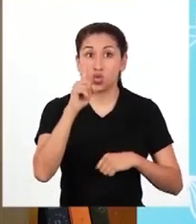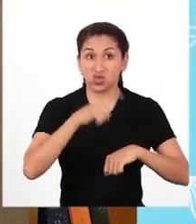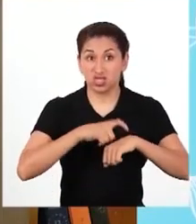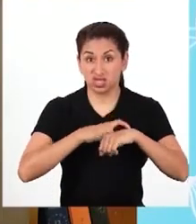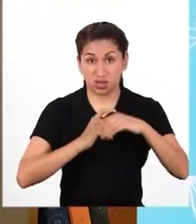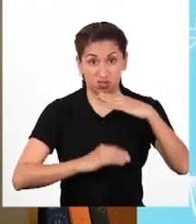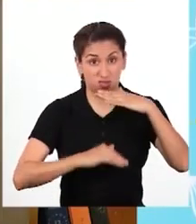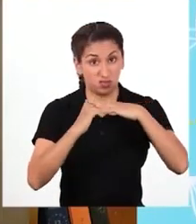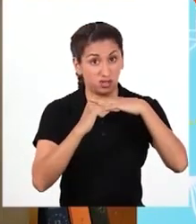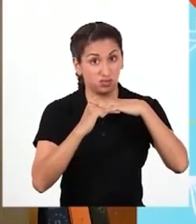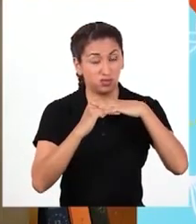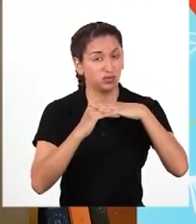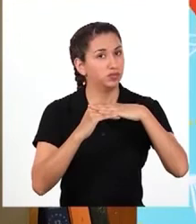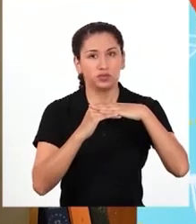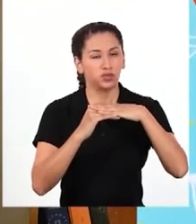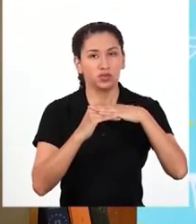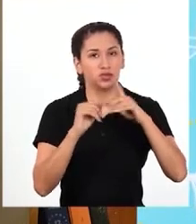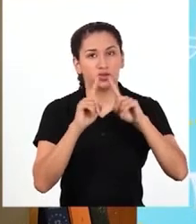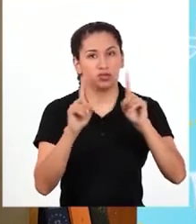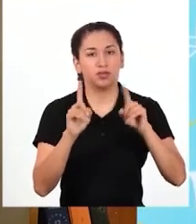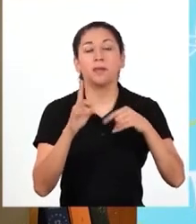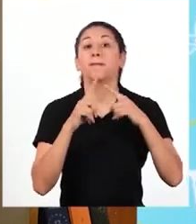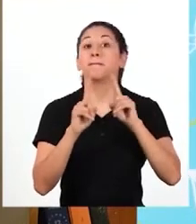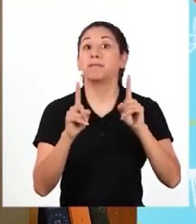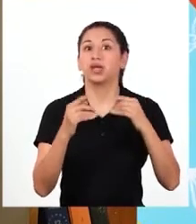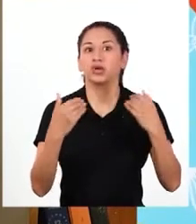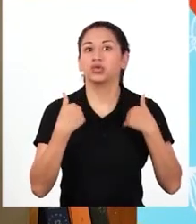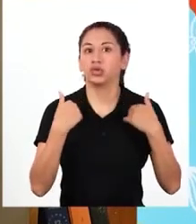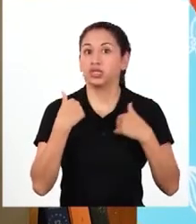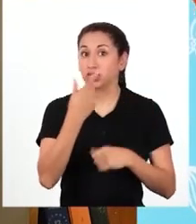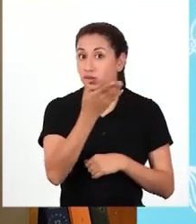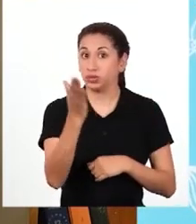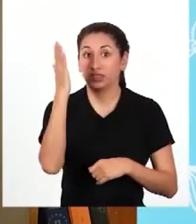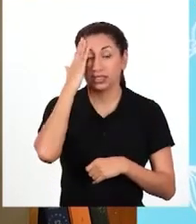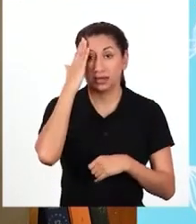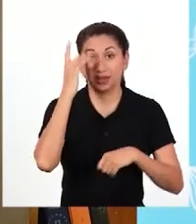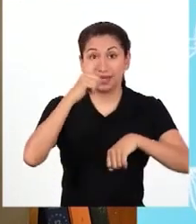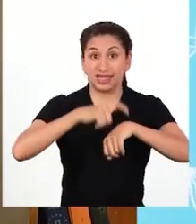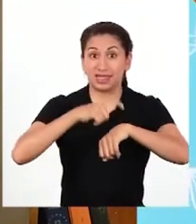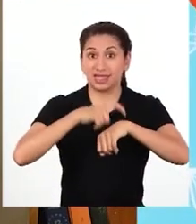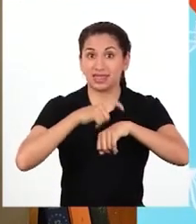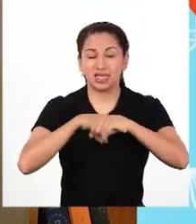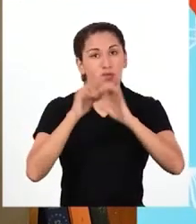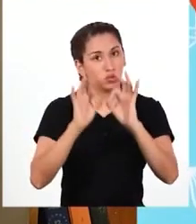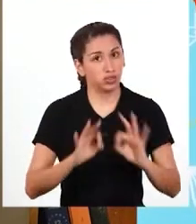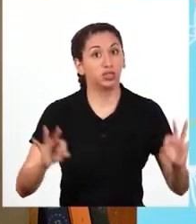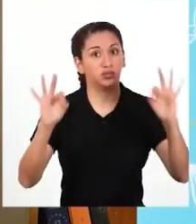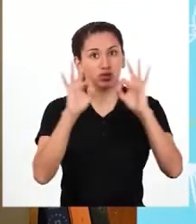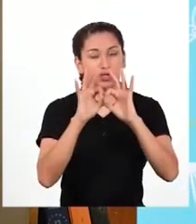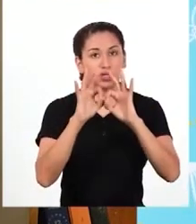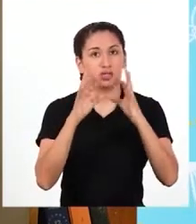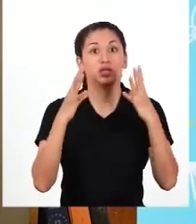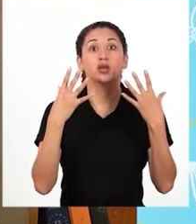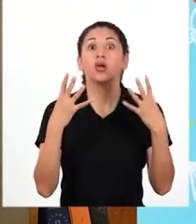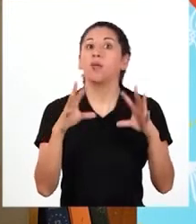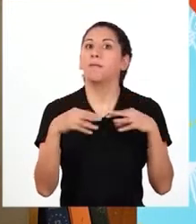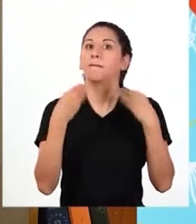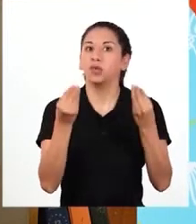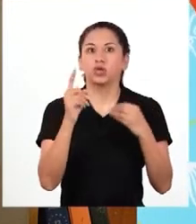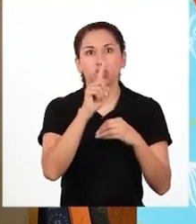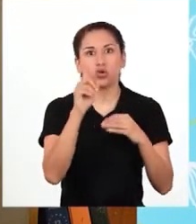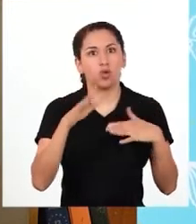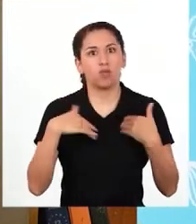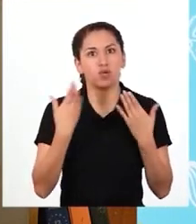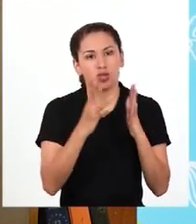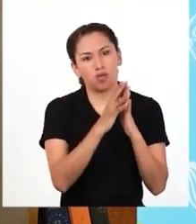pero debemos de tener en cuenta que el tiempo es clave, ya que no tiene que ser demasiado prolongado,